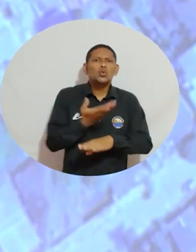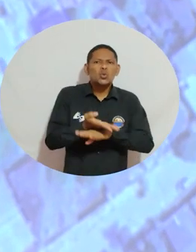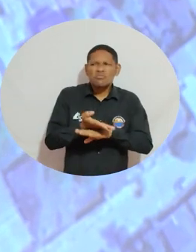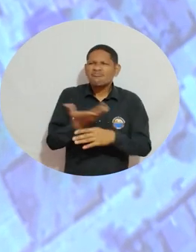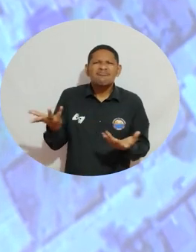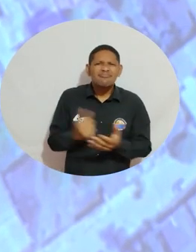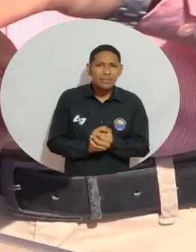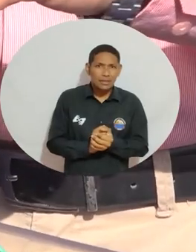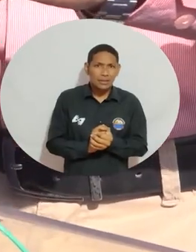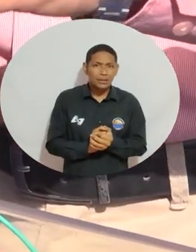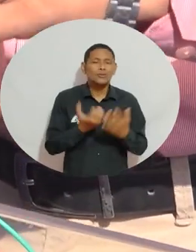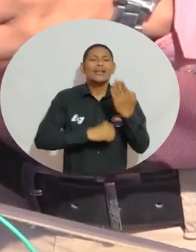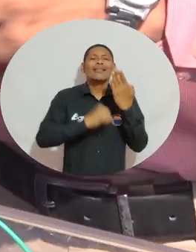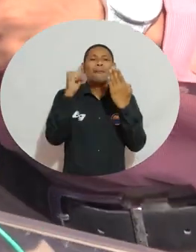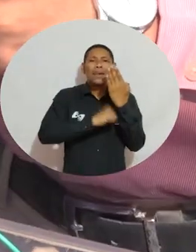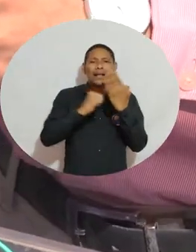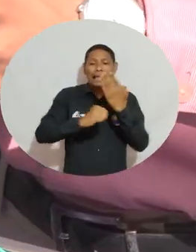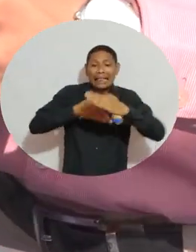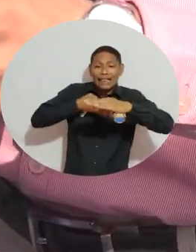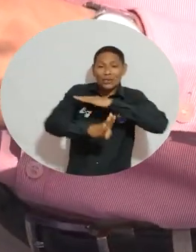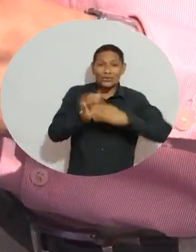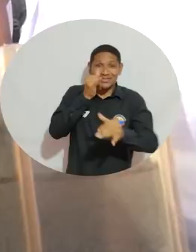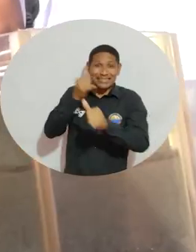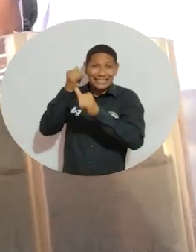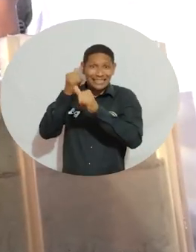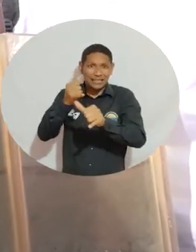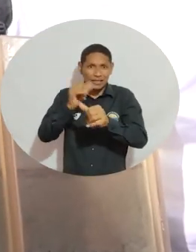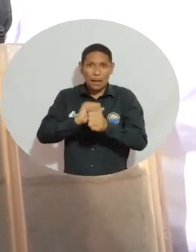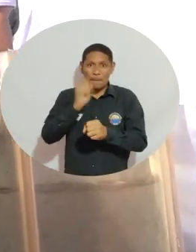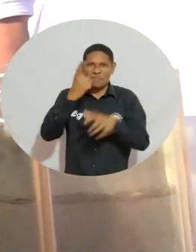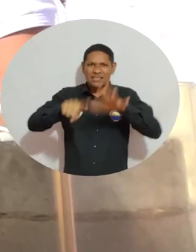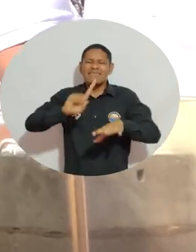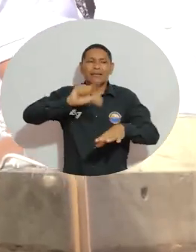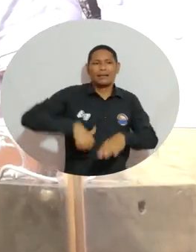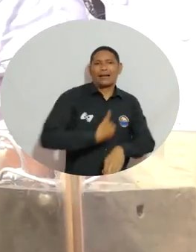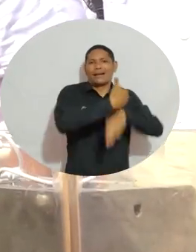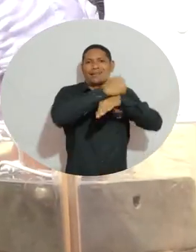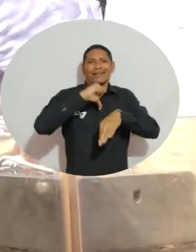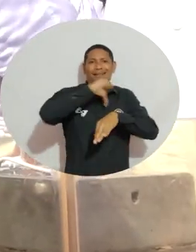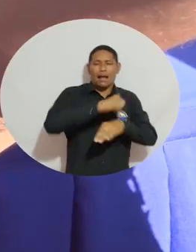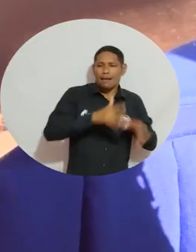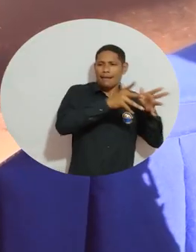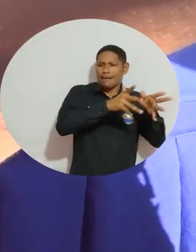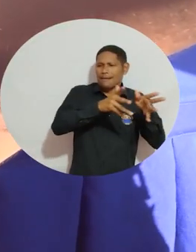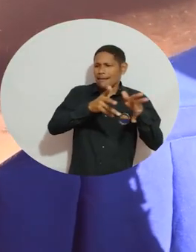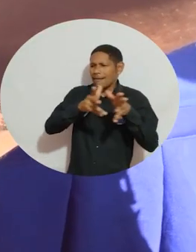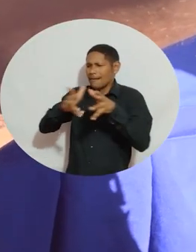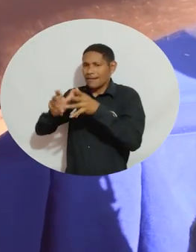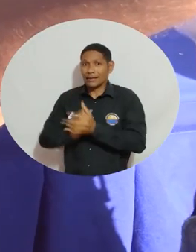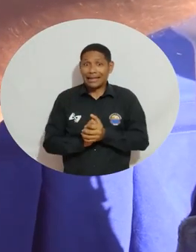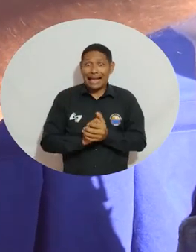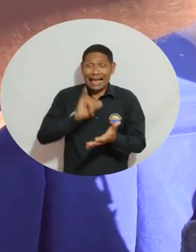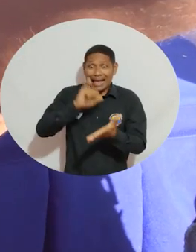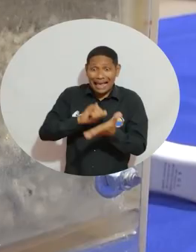estas propuestas tiene su origen en la asignatura Introducción a la Ingeniería Civil, que es orientada en primer semestre por el doctor Pablo Vera Salazar,